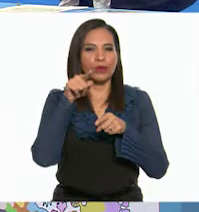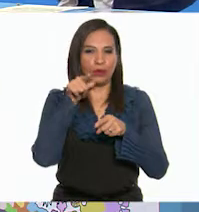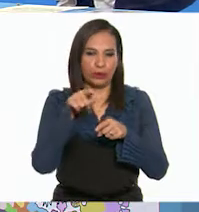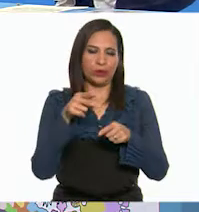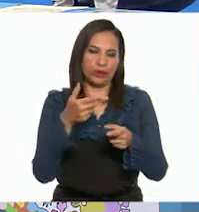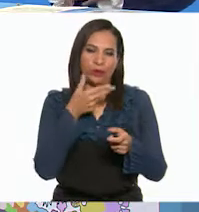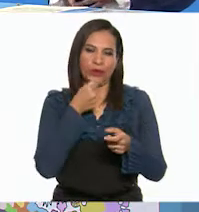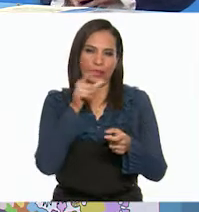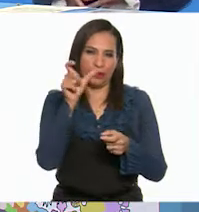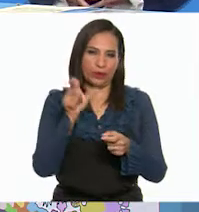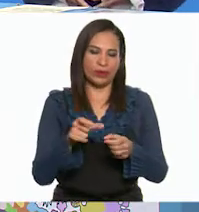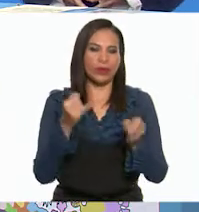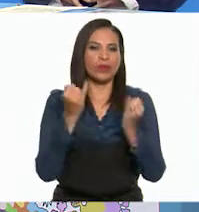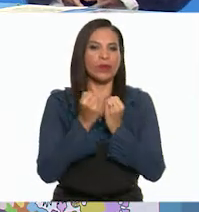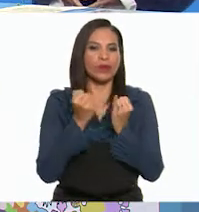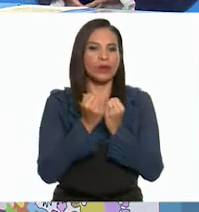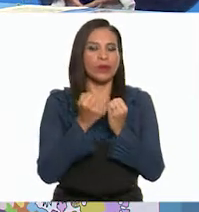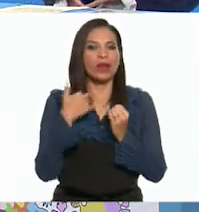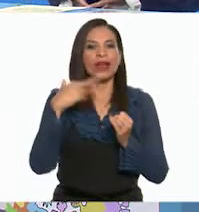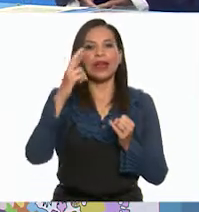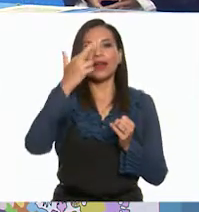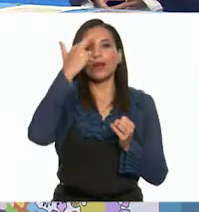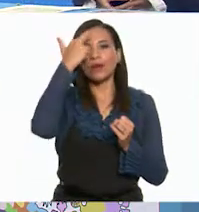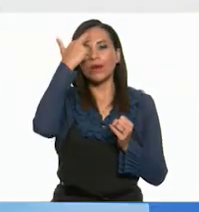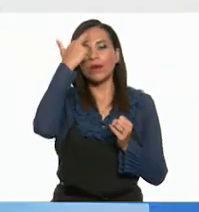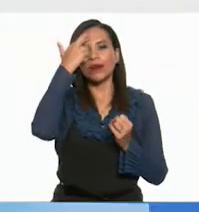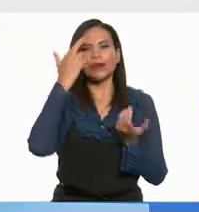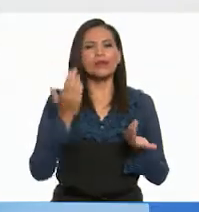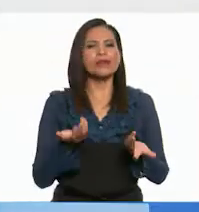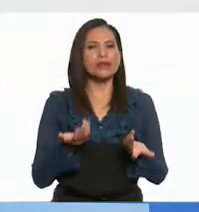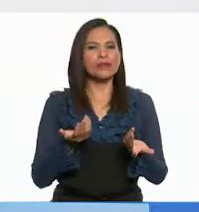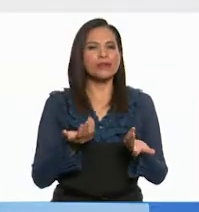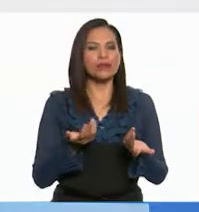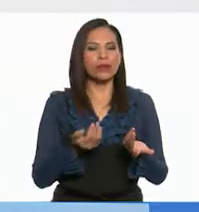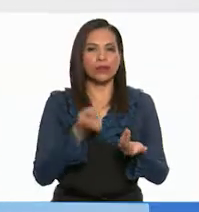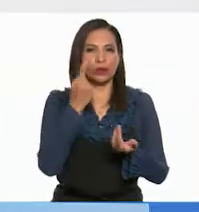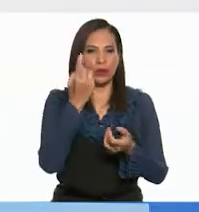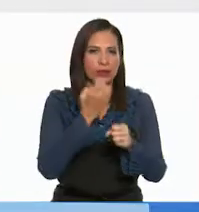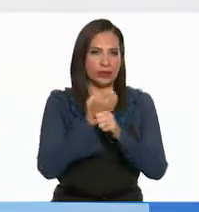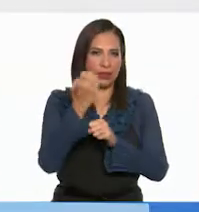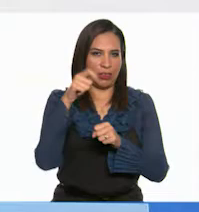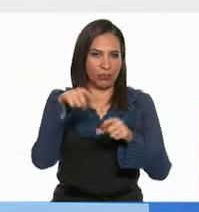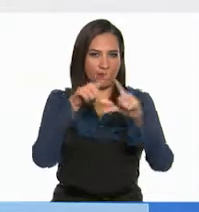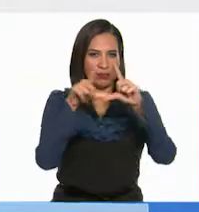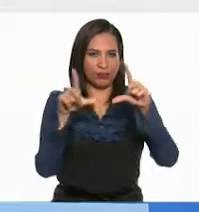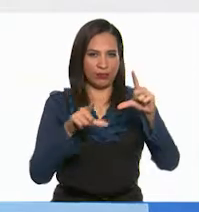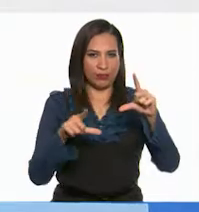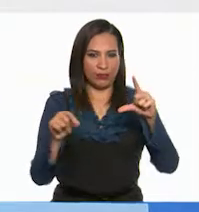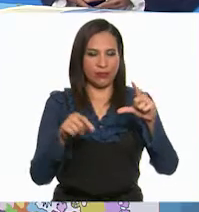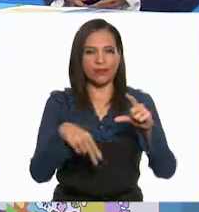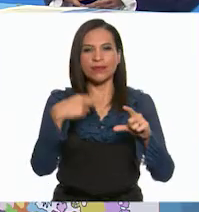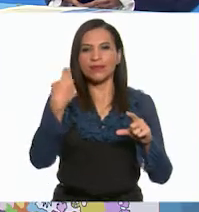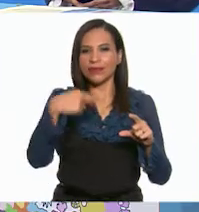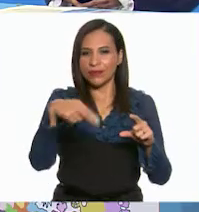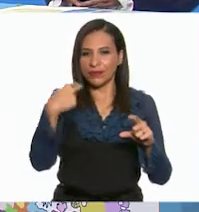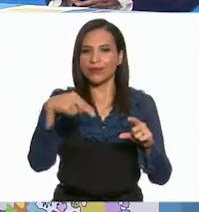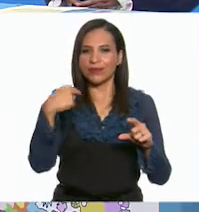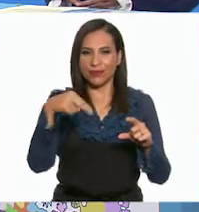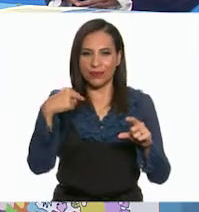usted, además de que recuerdo un estado de la República se